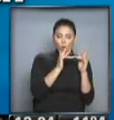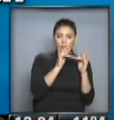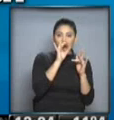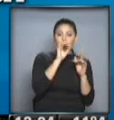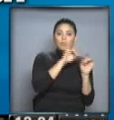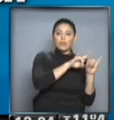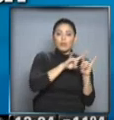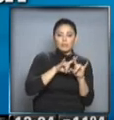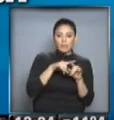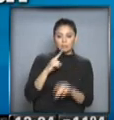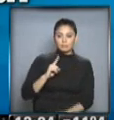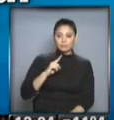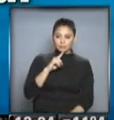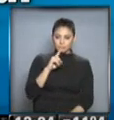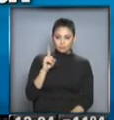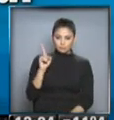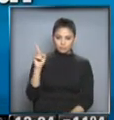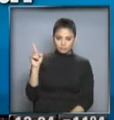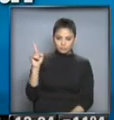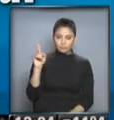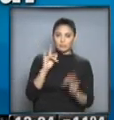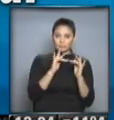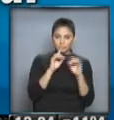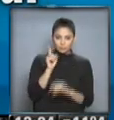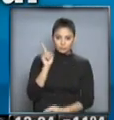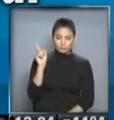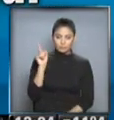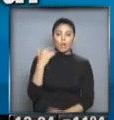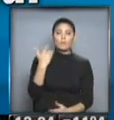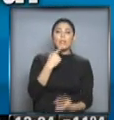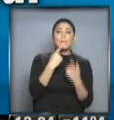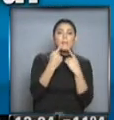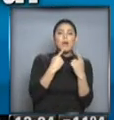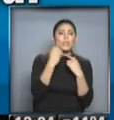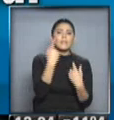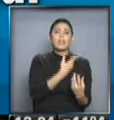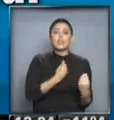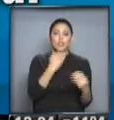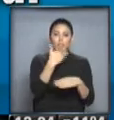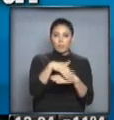www.padron.gov.ar.